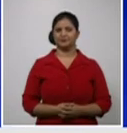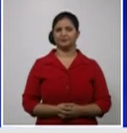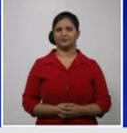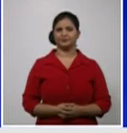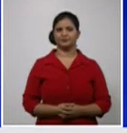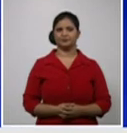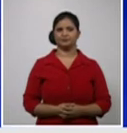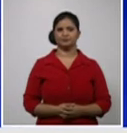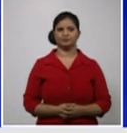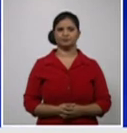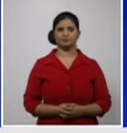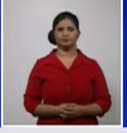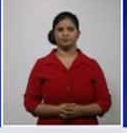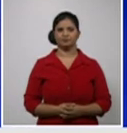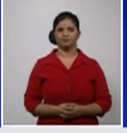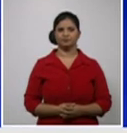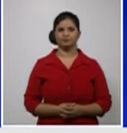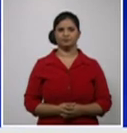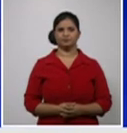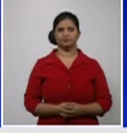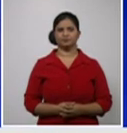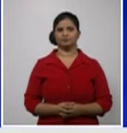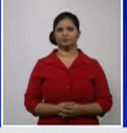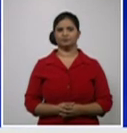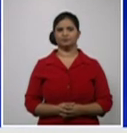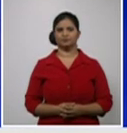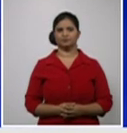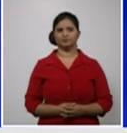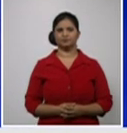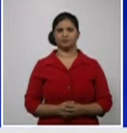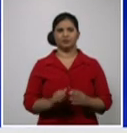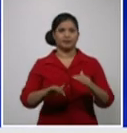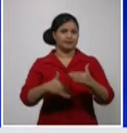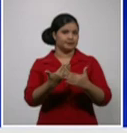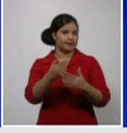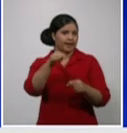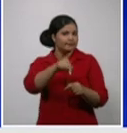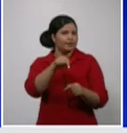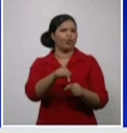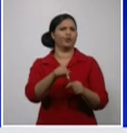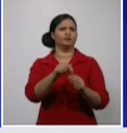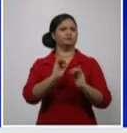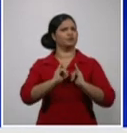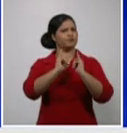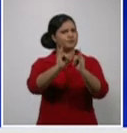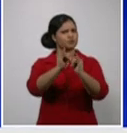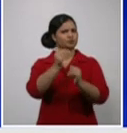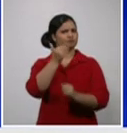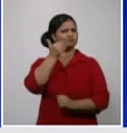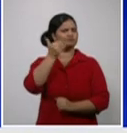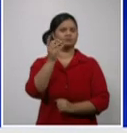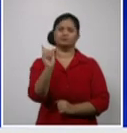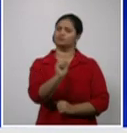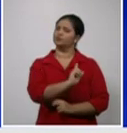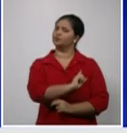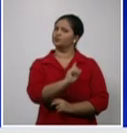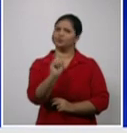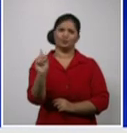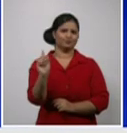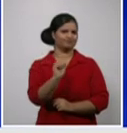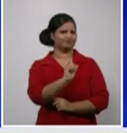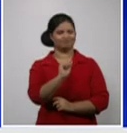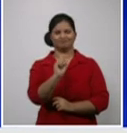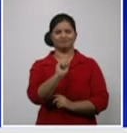Hoy, un día que todavía no se puede apreciar realmente el resultado de las medidas que se